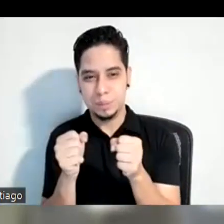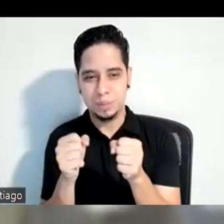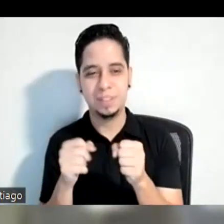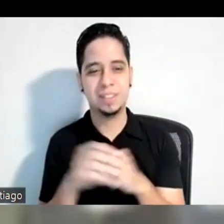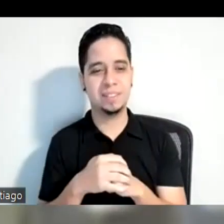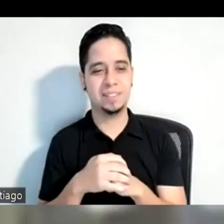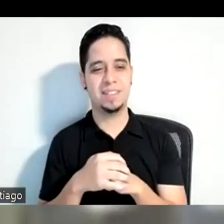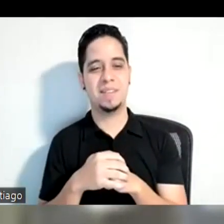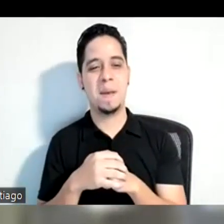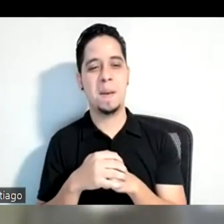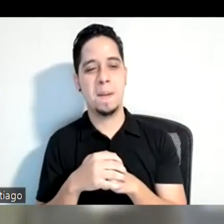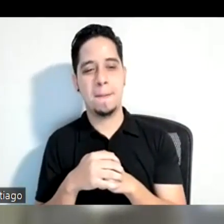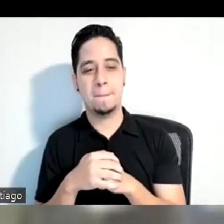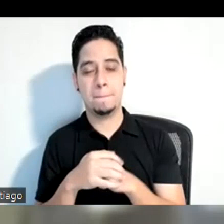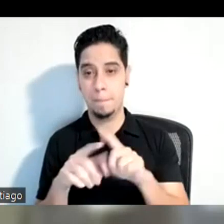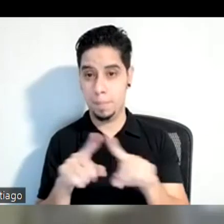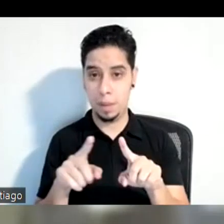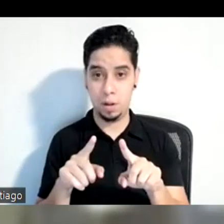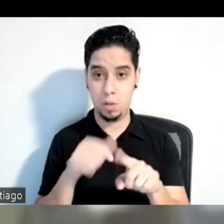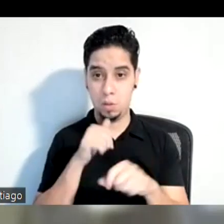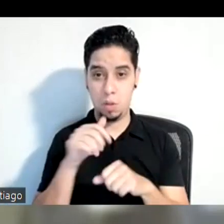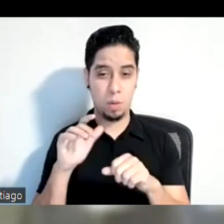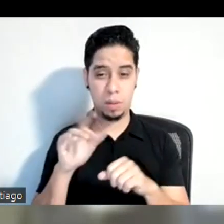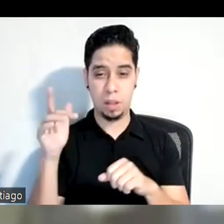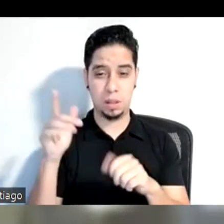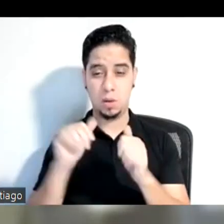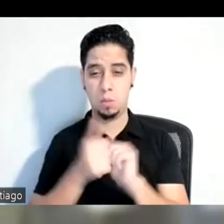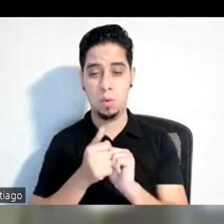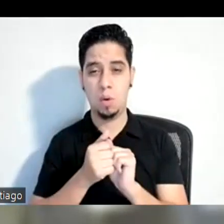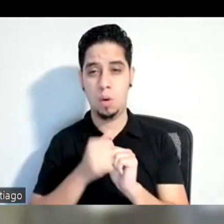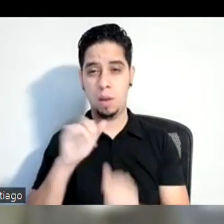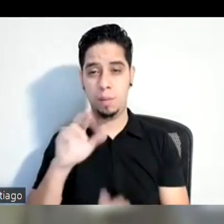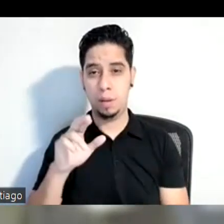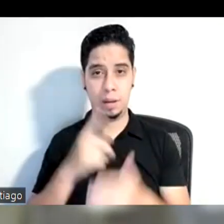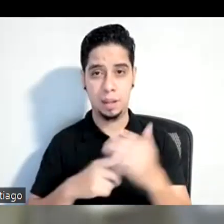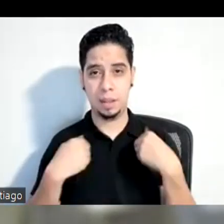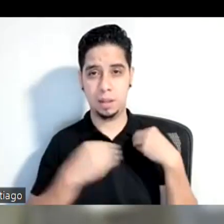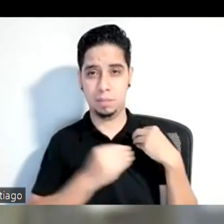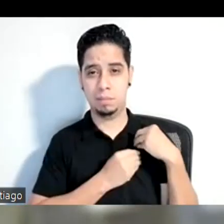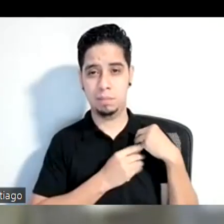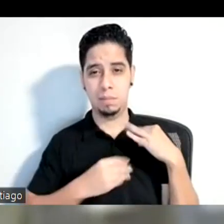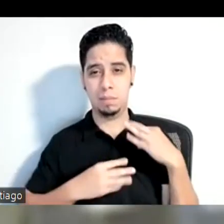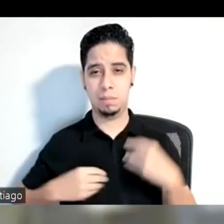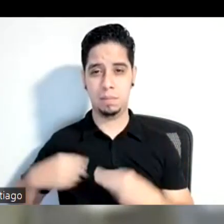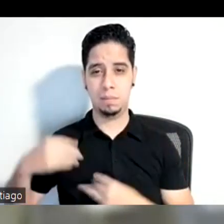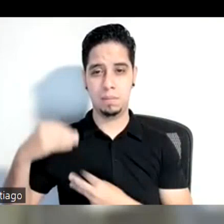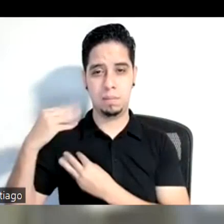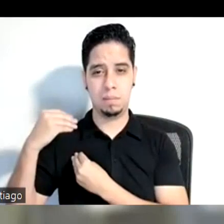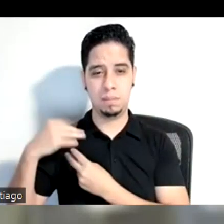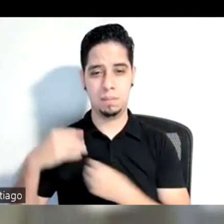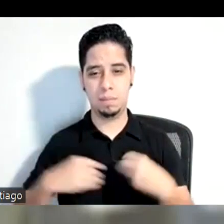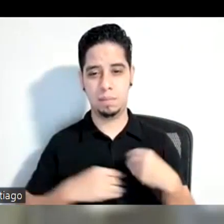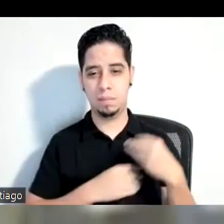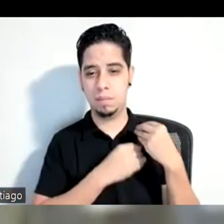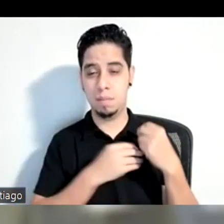frío. Pero no tan brillante como Javier Ortiz, ¿verdad? Que tiene ahí las bombillas que están encendidas por batería, porque el hombre es